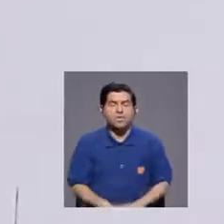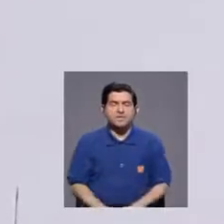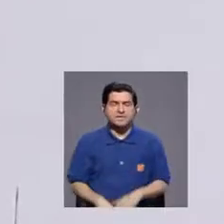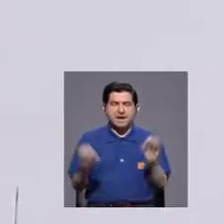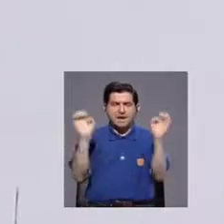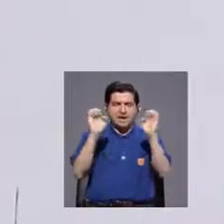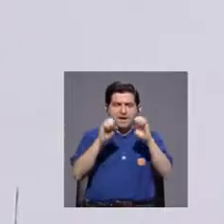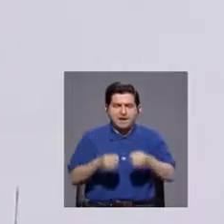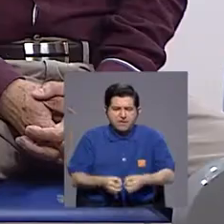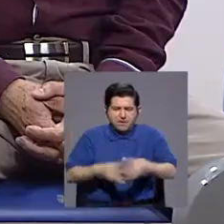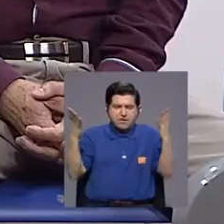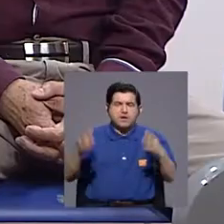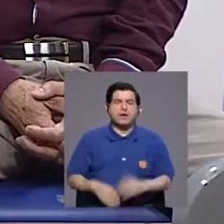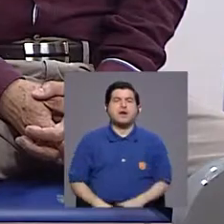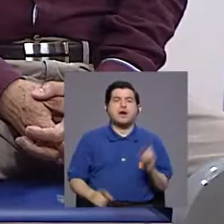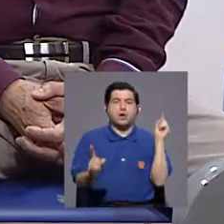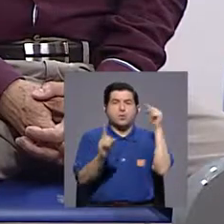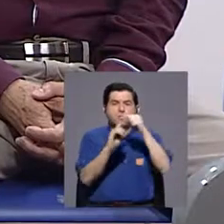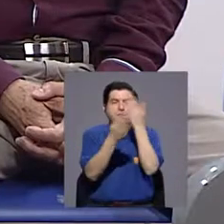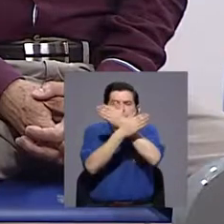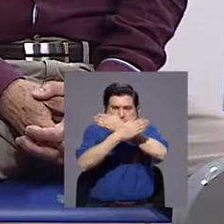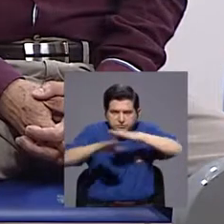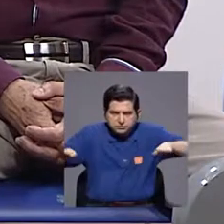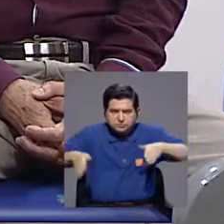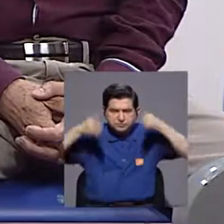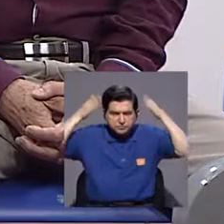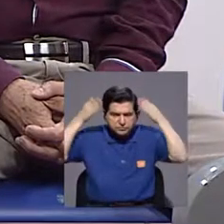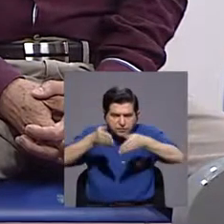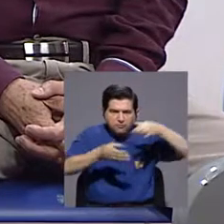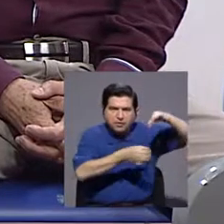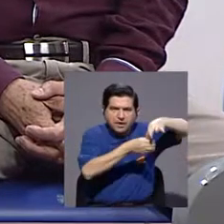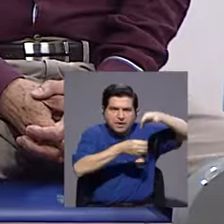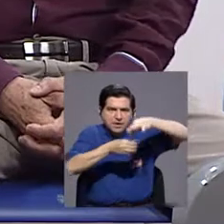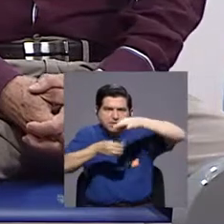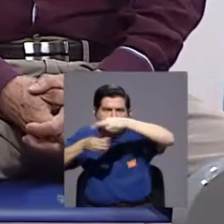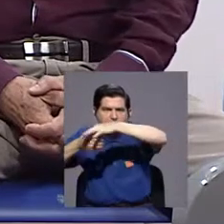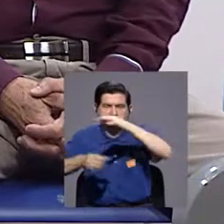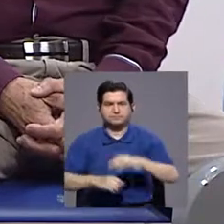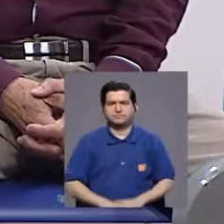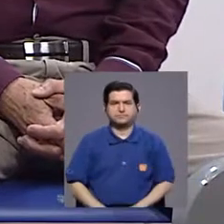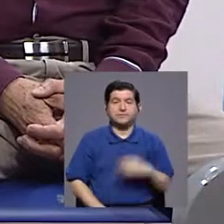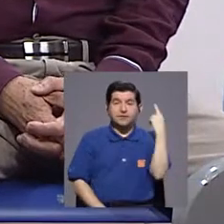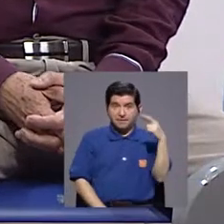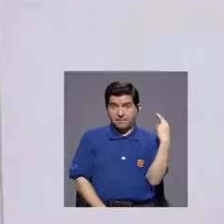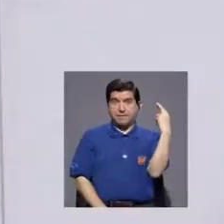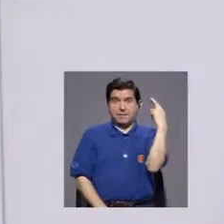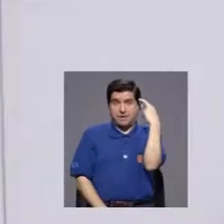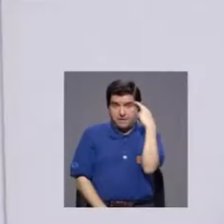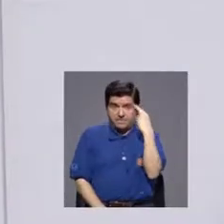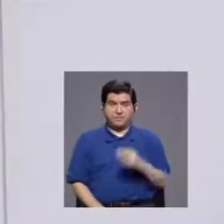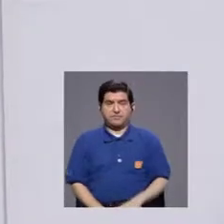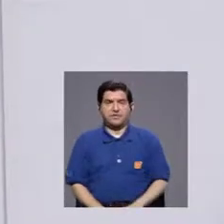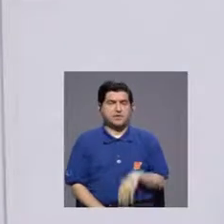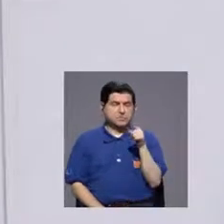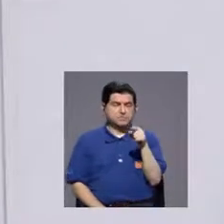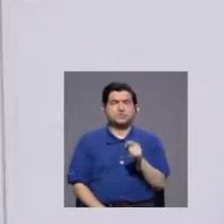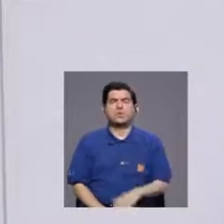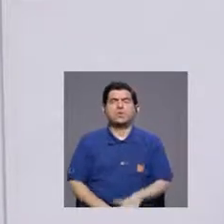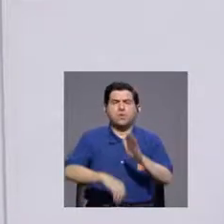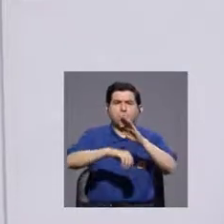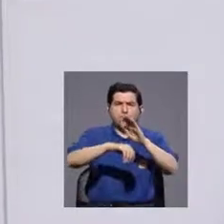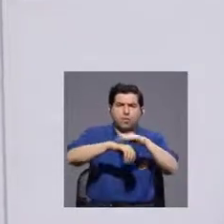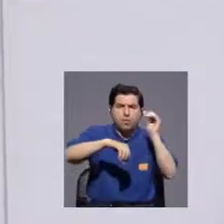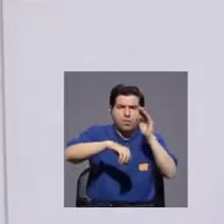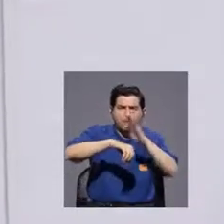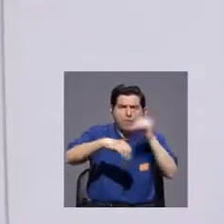nuclear para fines pacíficos en este caso enfocado a la agricultura y a raíz de eso ya que sacan con convocatorias